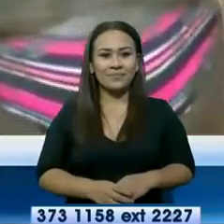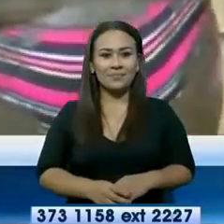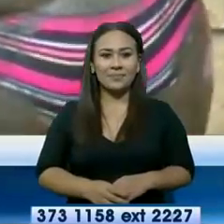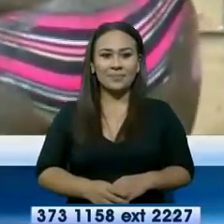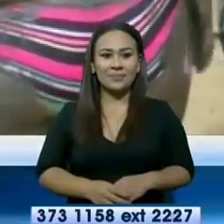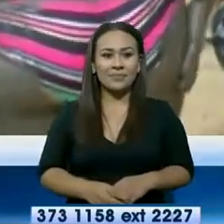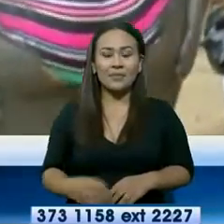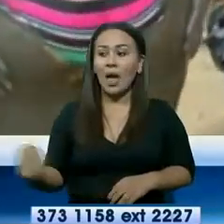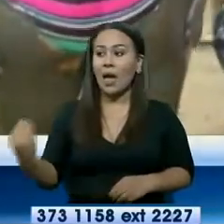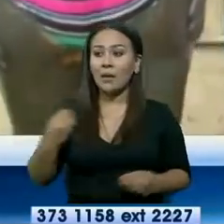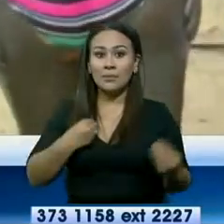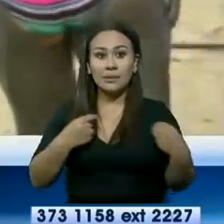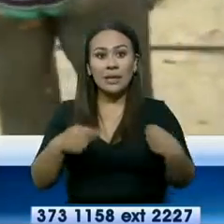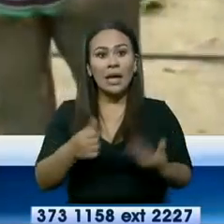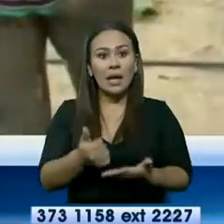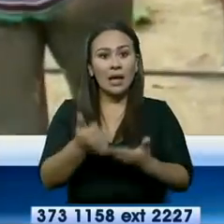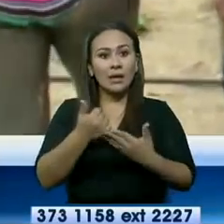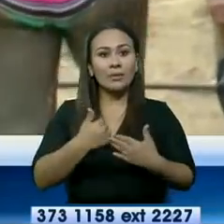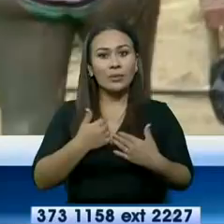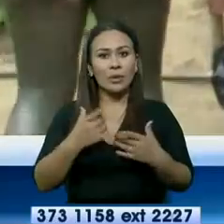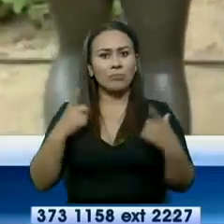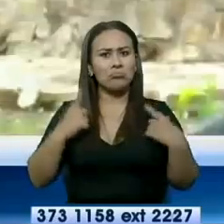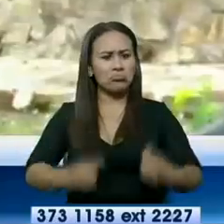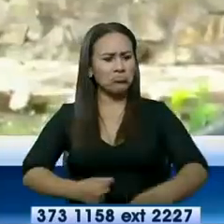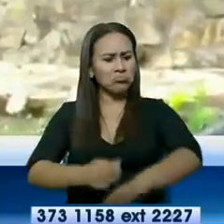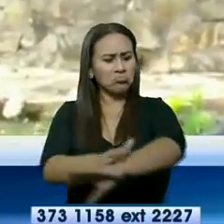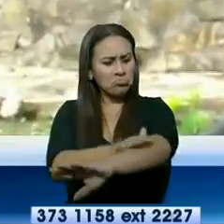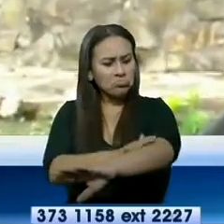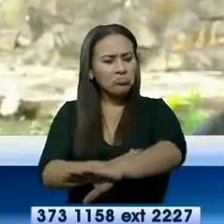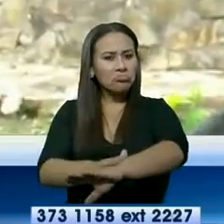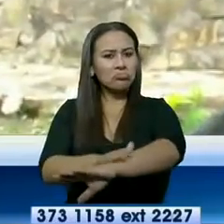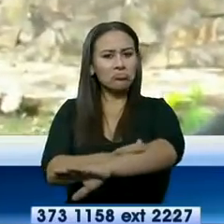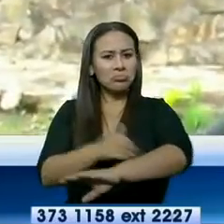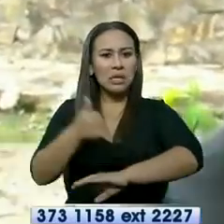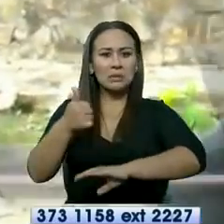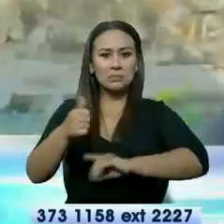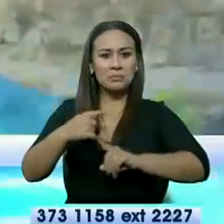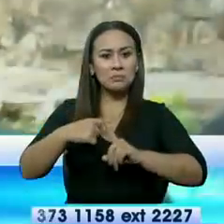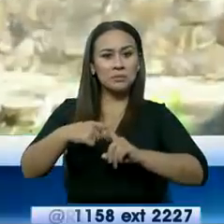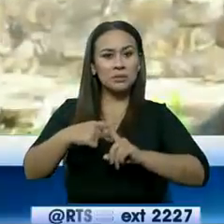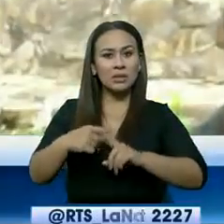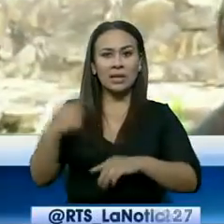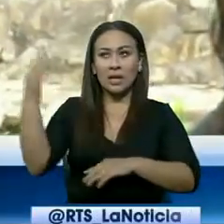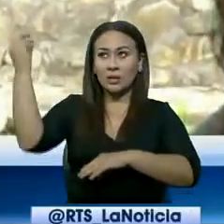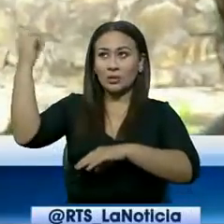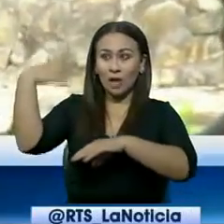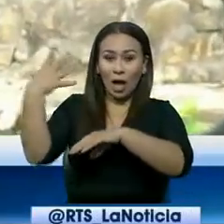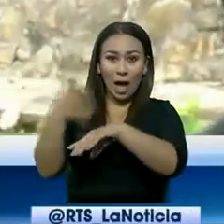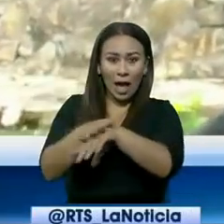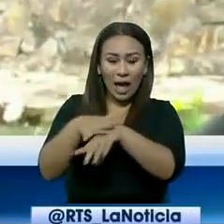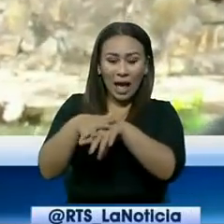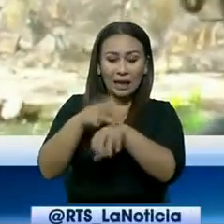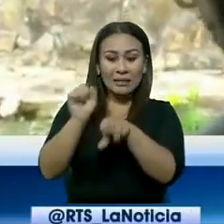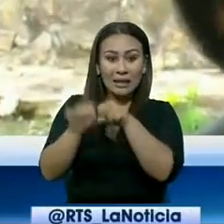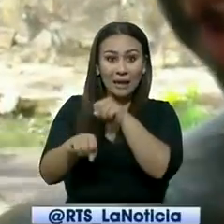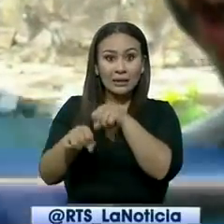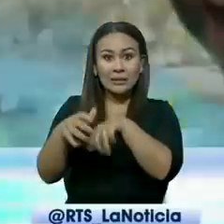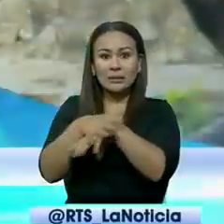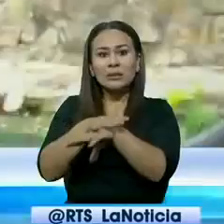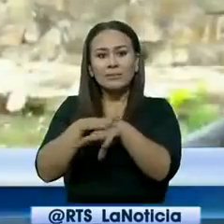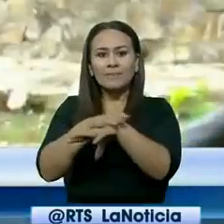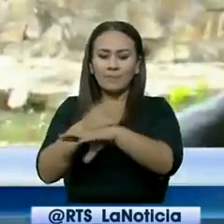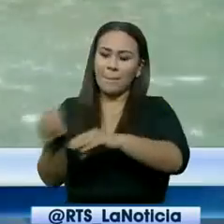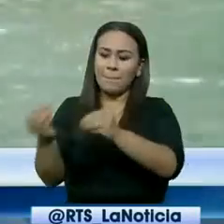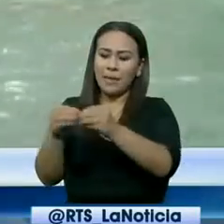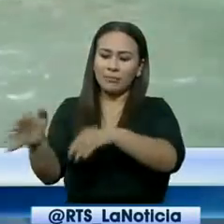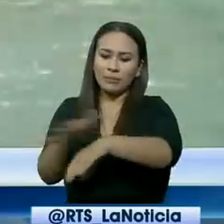nos dijeron que te ayuda bastante para hidratar la piel y también para quitar los quemados de la playa, para bajar un poquito el